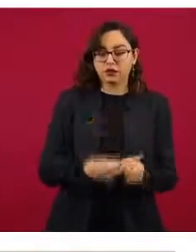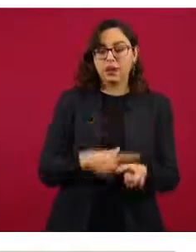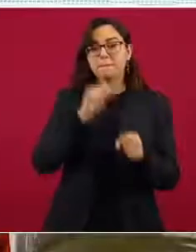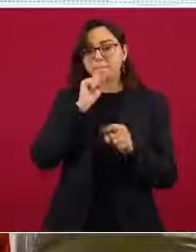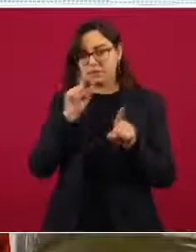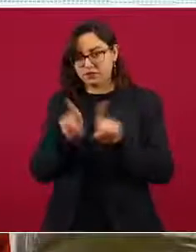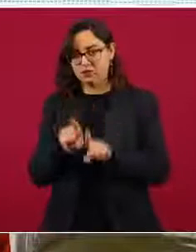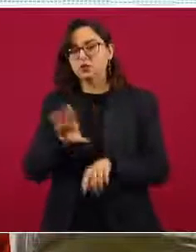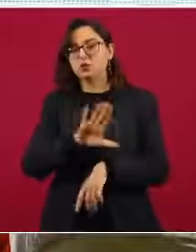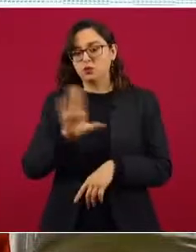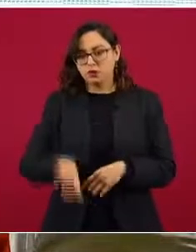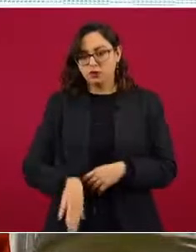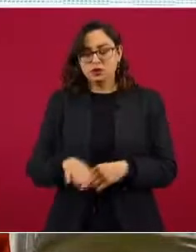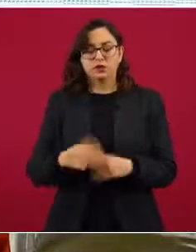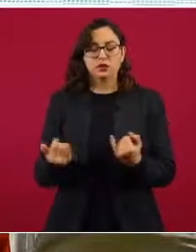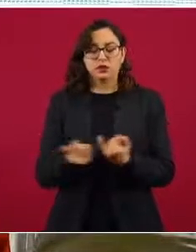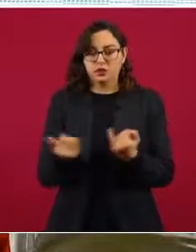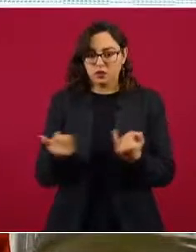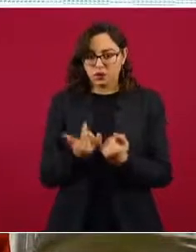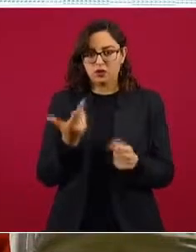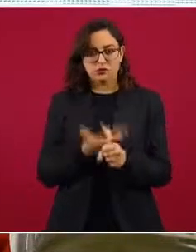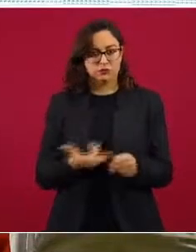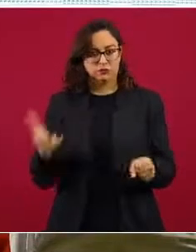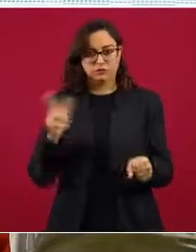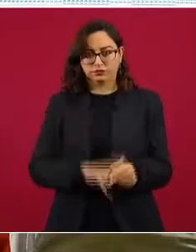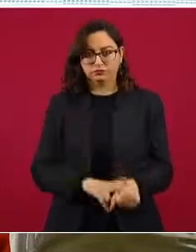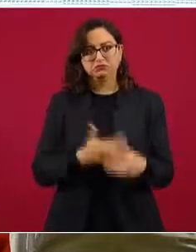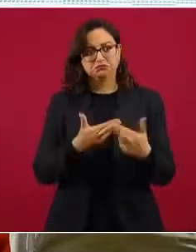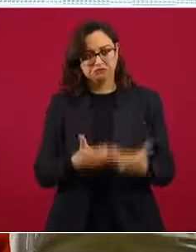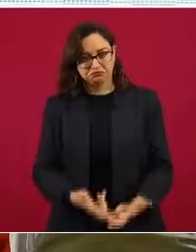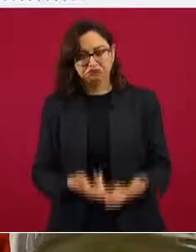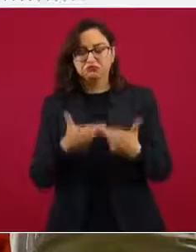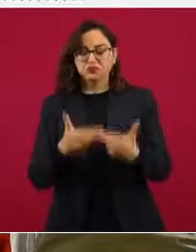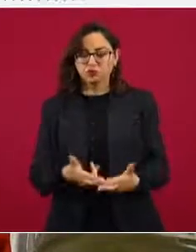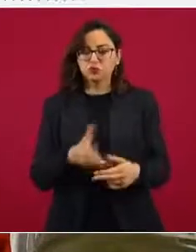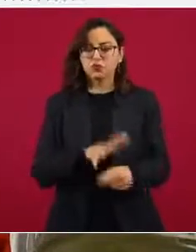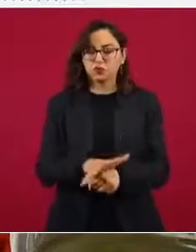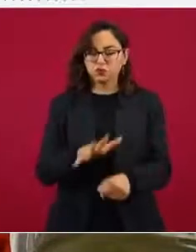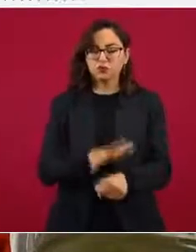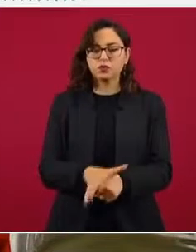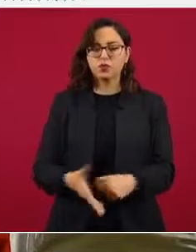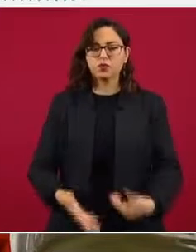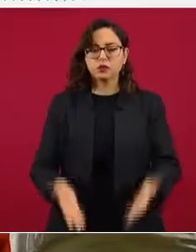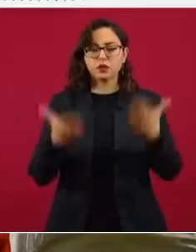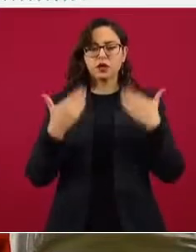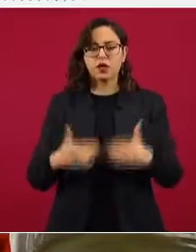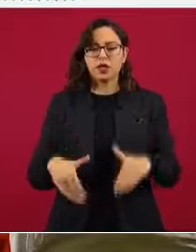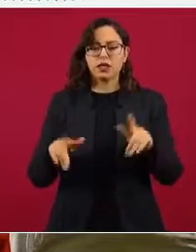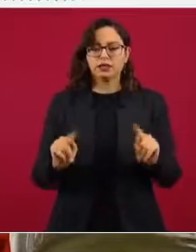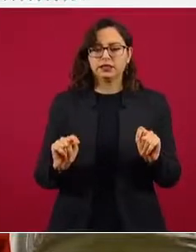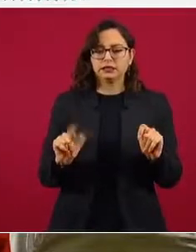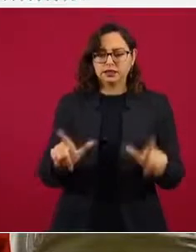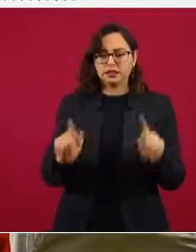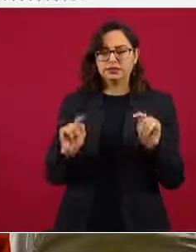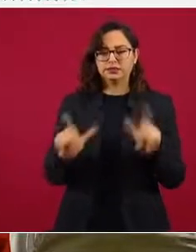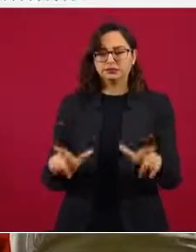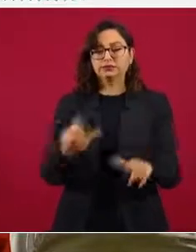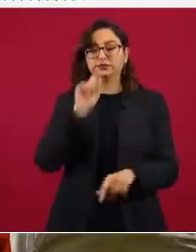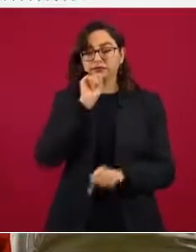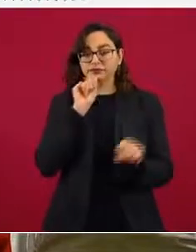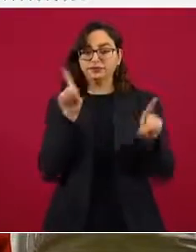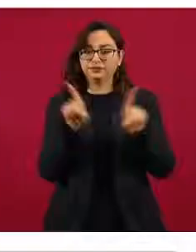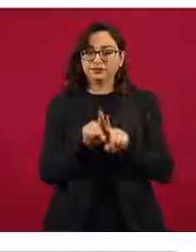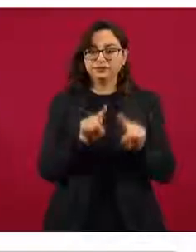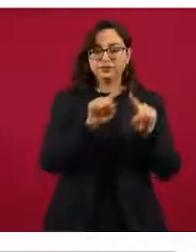como en hospitalizaciones, con buena capacidad hospitalaria todavía disponible. La siguiente, Tlaxcala, que había tenido también una reducción, este